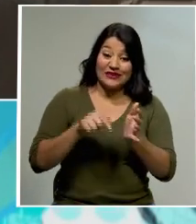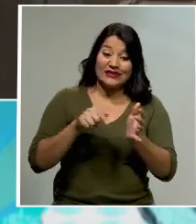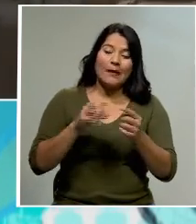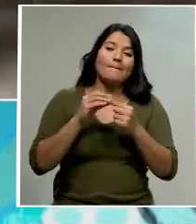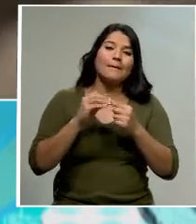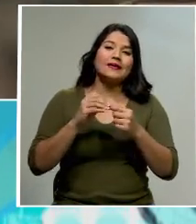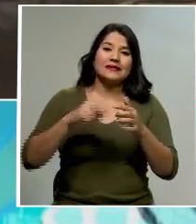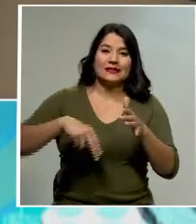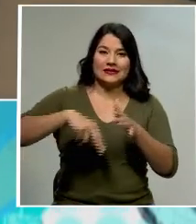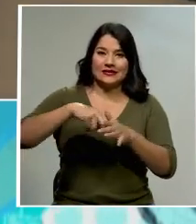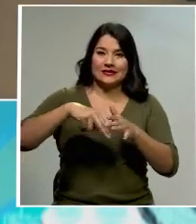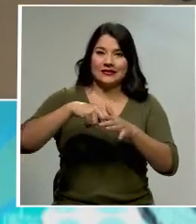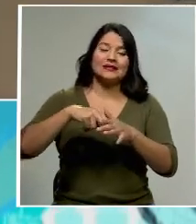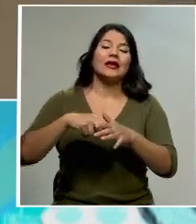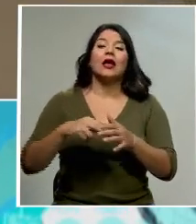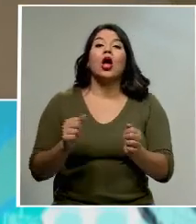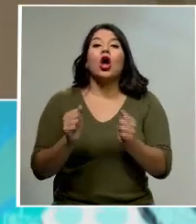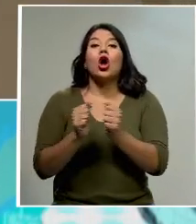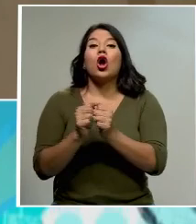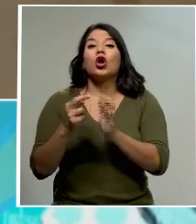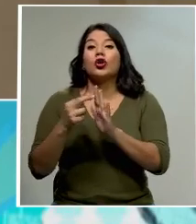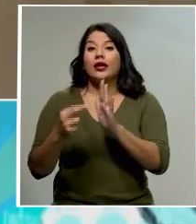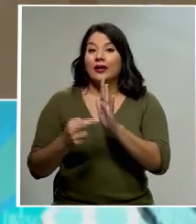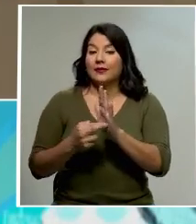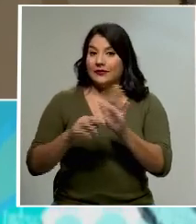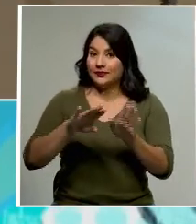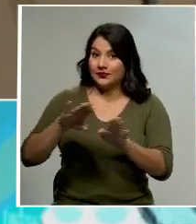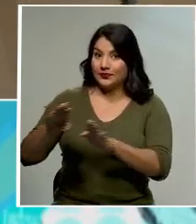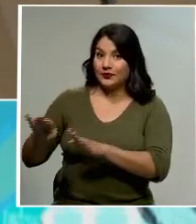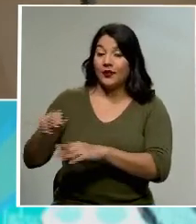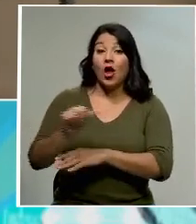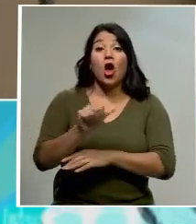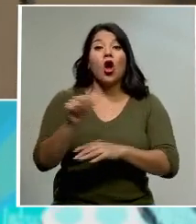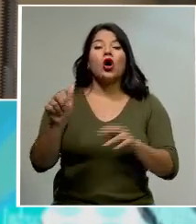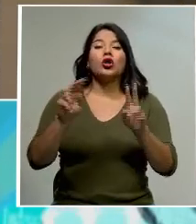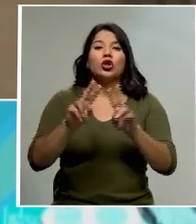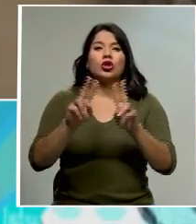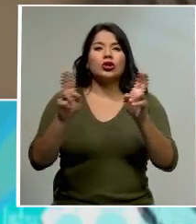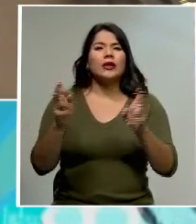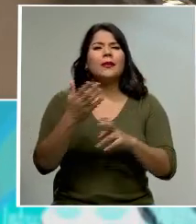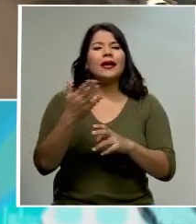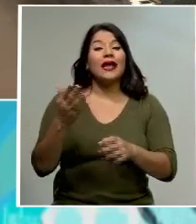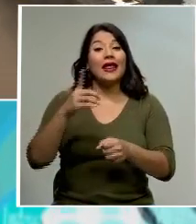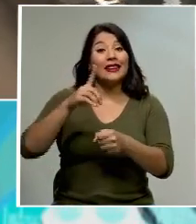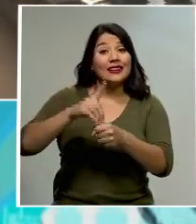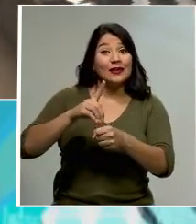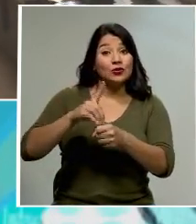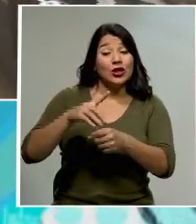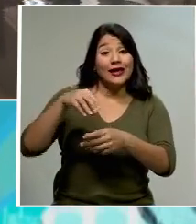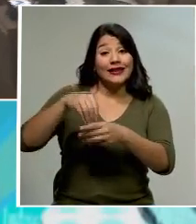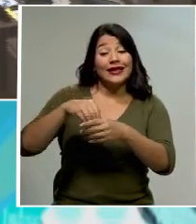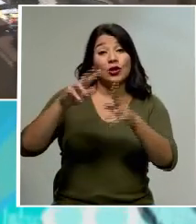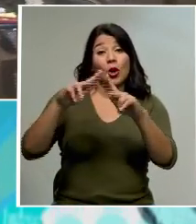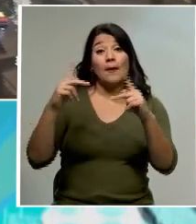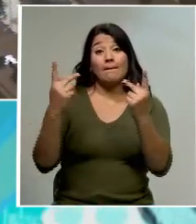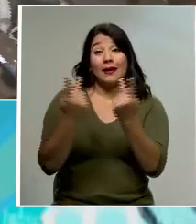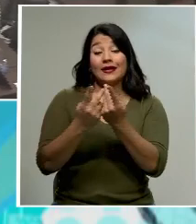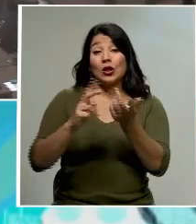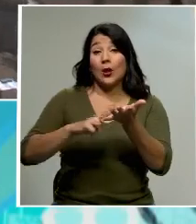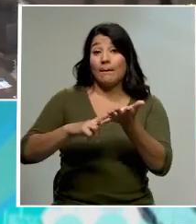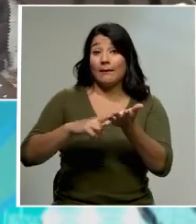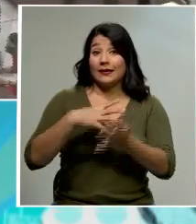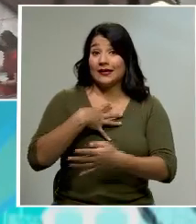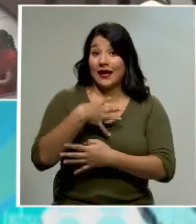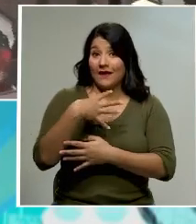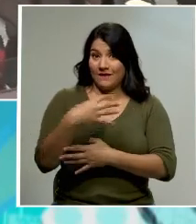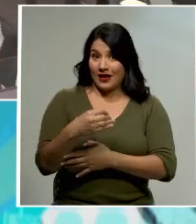traba junto al reglamento legislativo. Pero bueno, pasamos a otro tema, y es que el diputado del Partido Liberación Nacional, quien hoy se